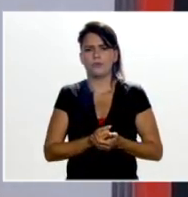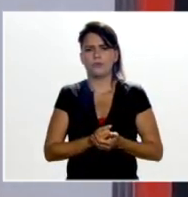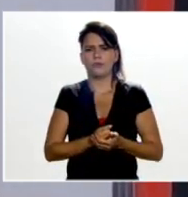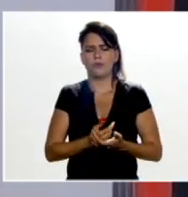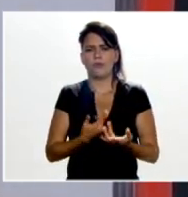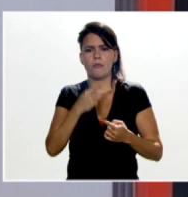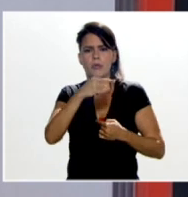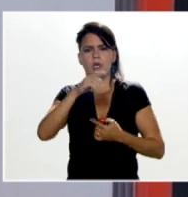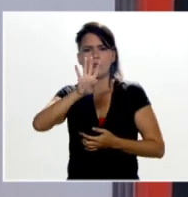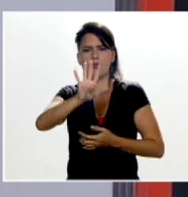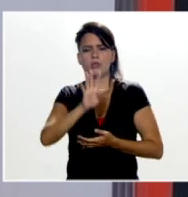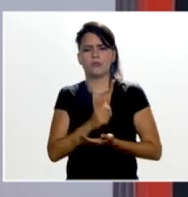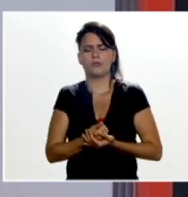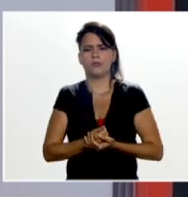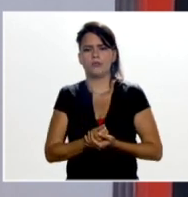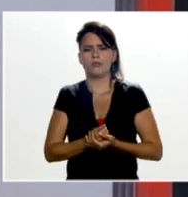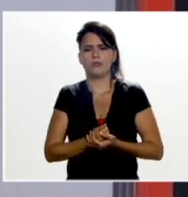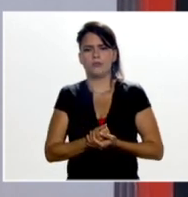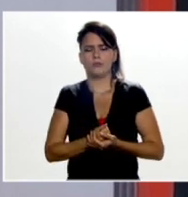menos 4.